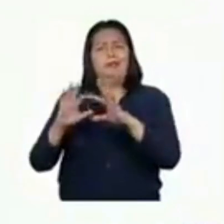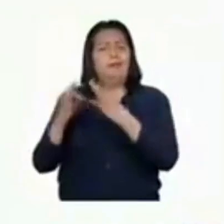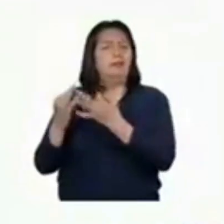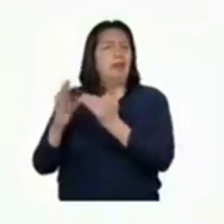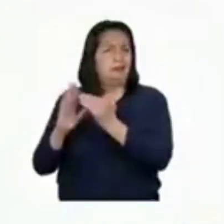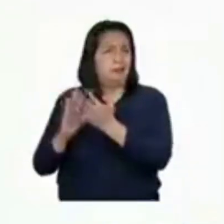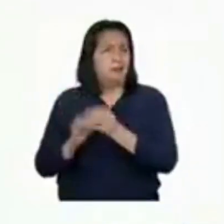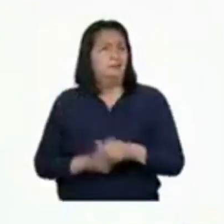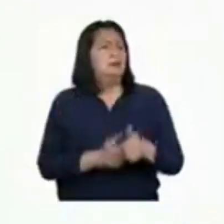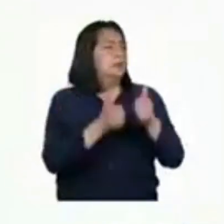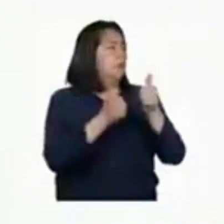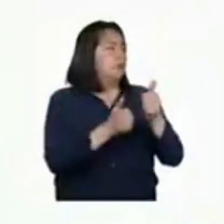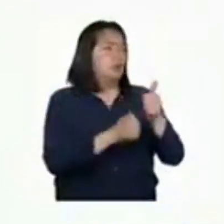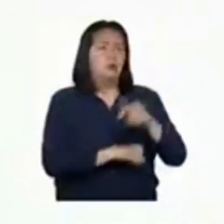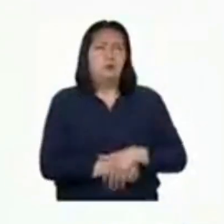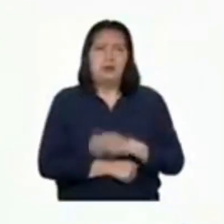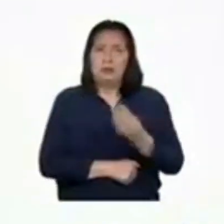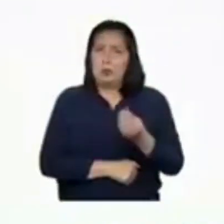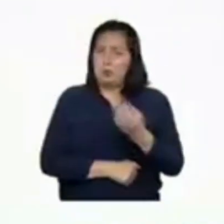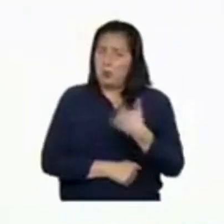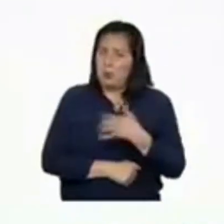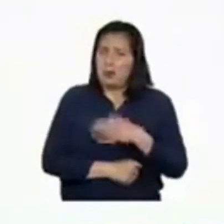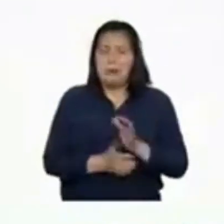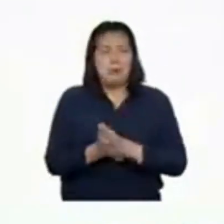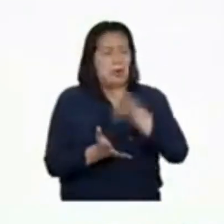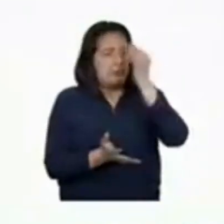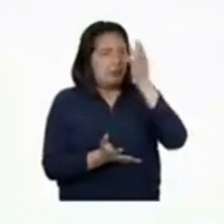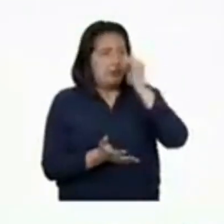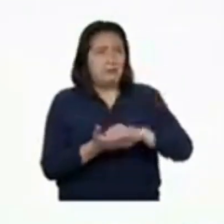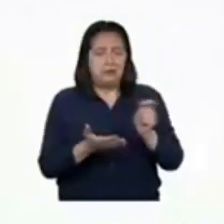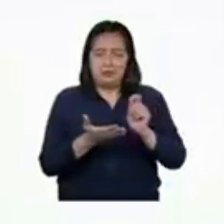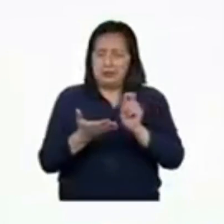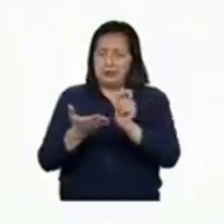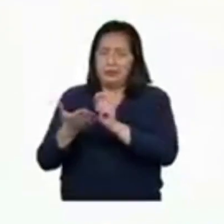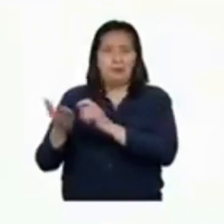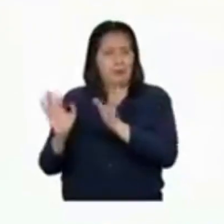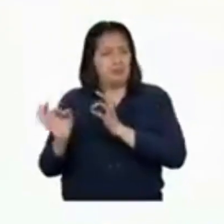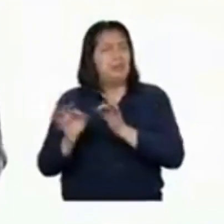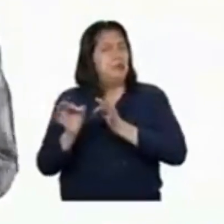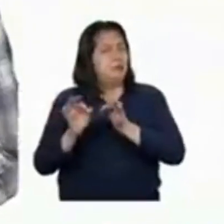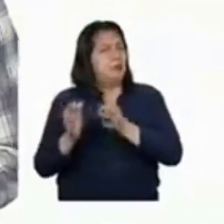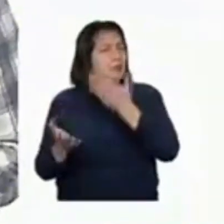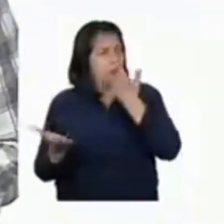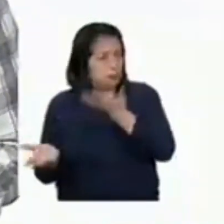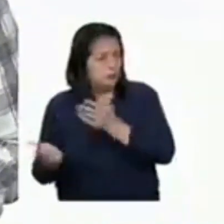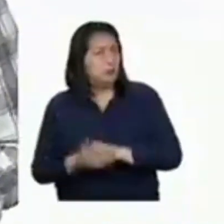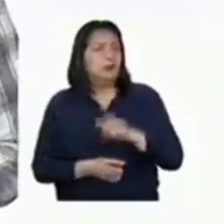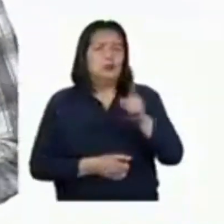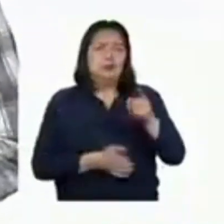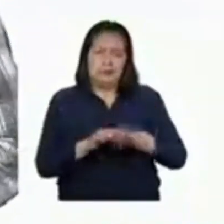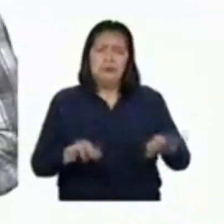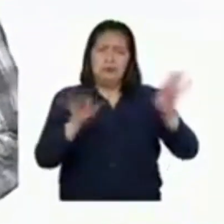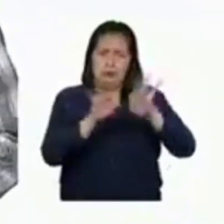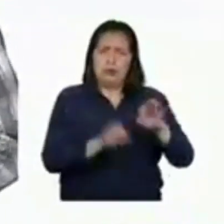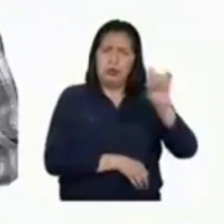casas. ¡Excelente! ¿Cómo se nota que estamos aprendiendo a elaborar mejores argumentos? Recuerden que es muy